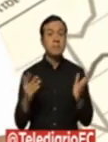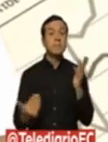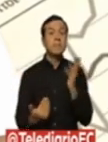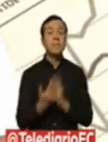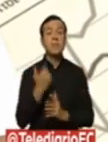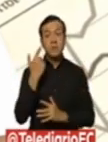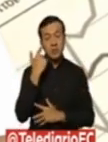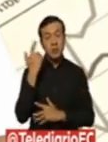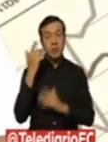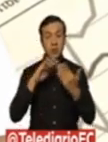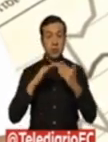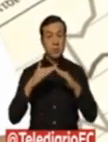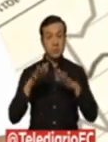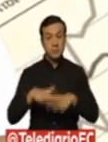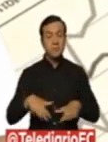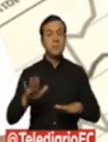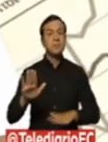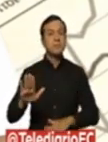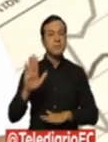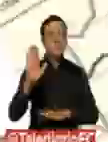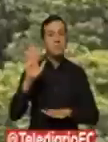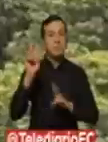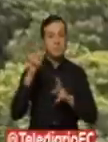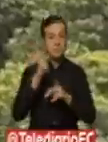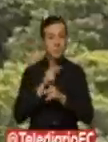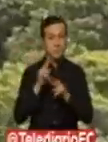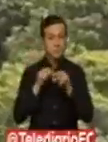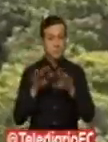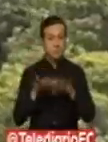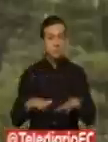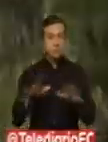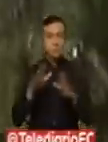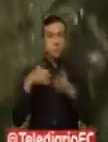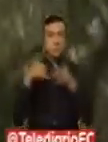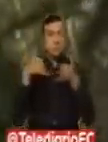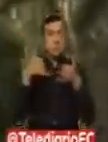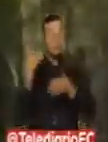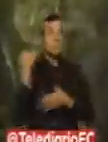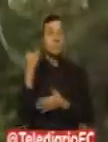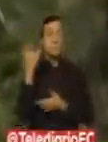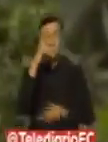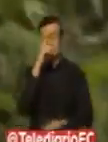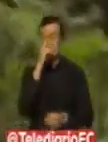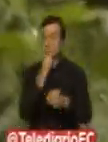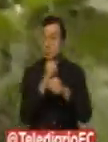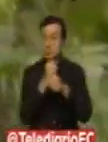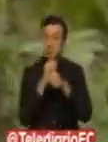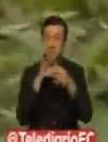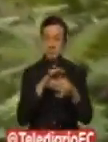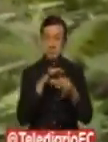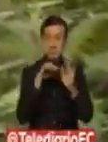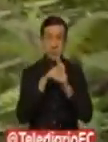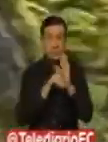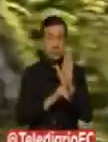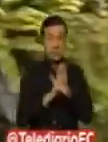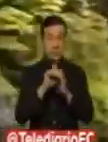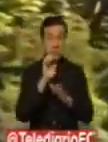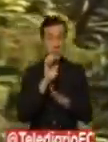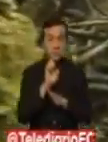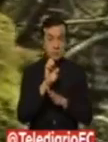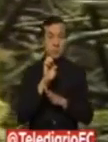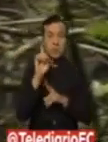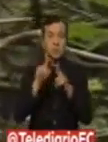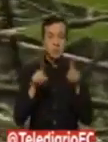creación de una comunidad comprometida con el ambiente el premio verde es un trabajo conjunto entre el banco de desarrollo del ecuador